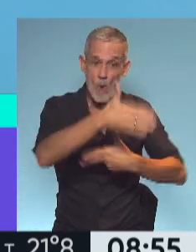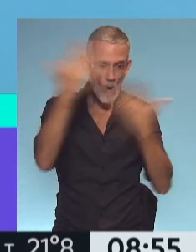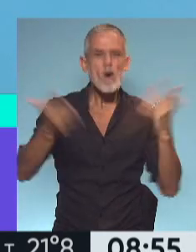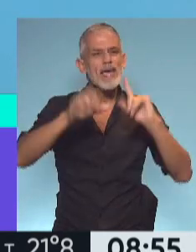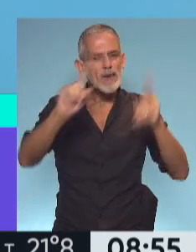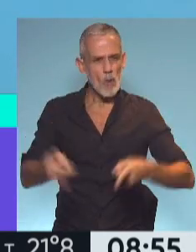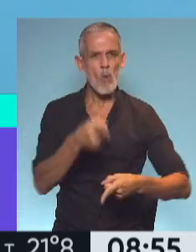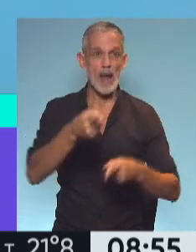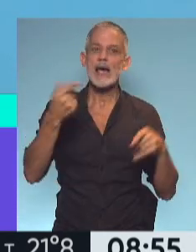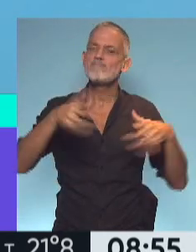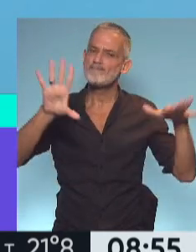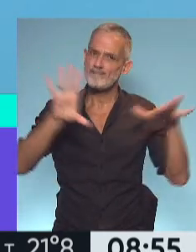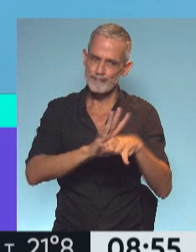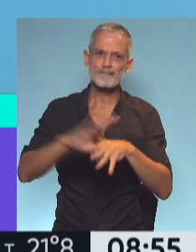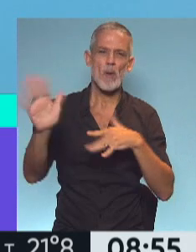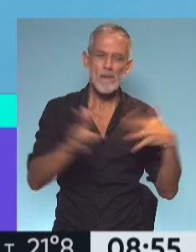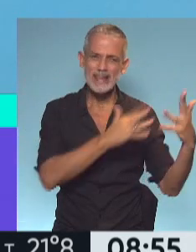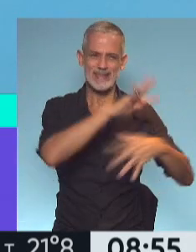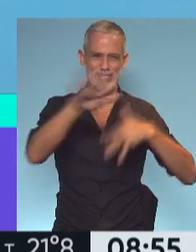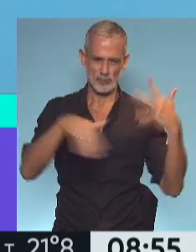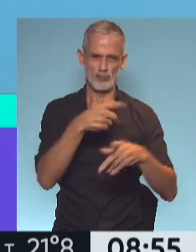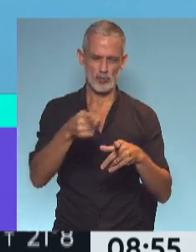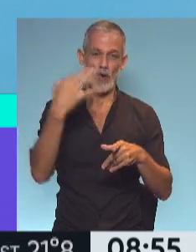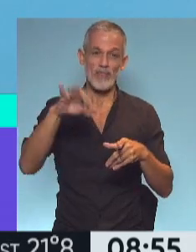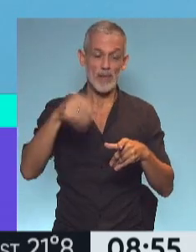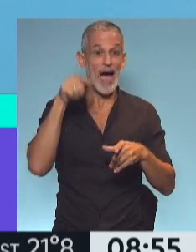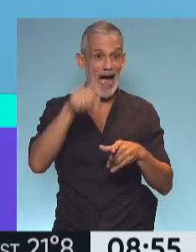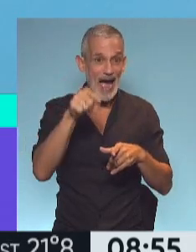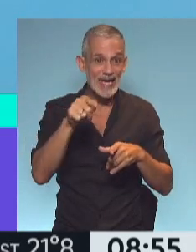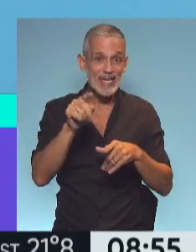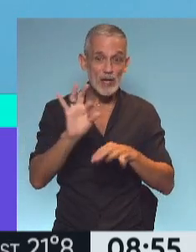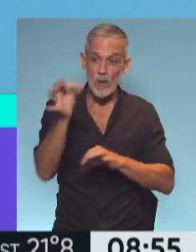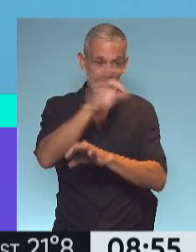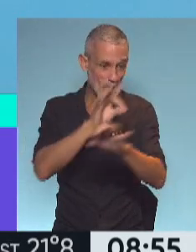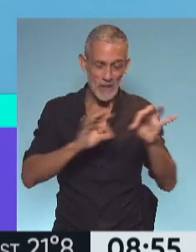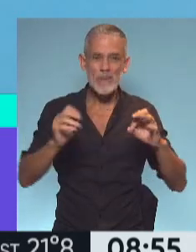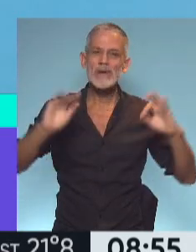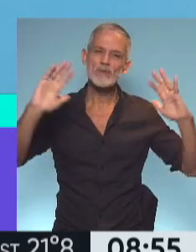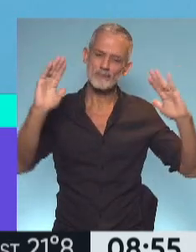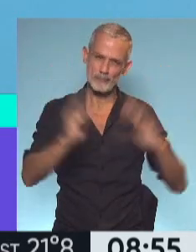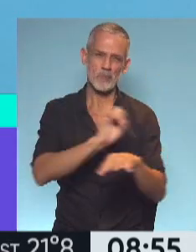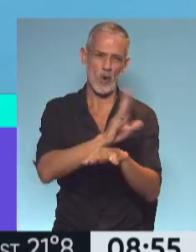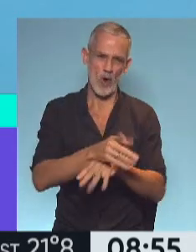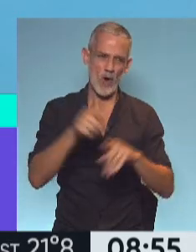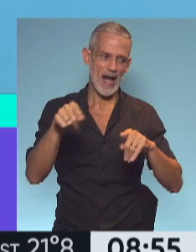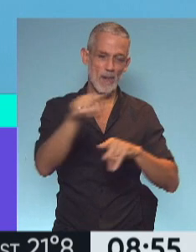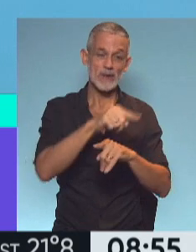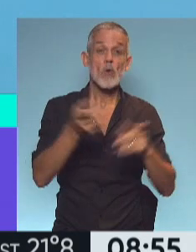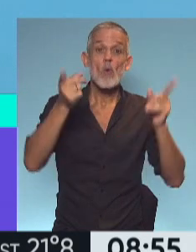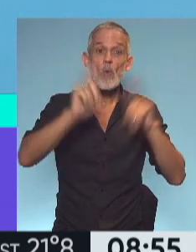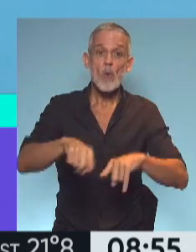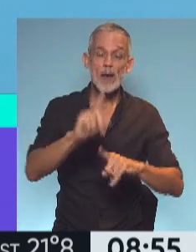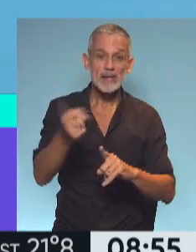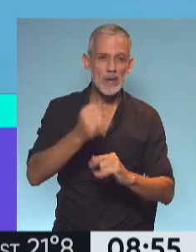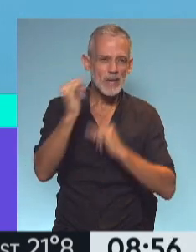la eficiencia de la ventilación cruzada, ahí disminuye la transmisión del coronavirus. Volver a recalcar,